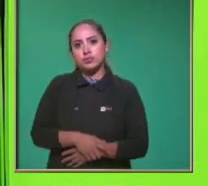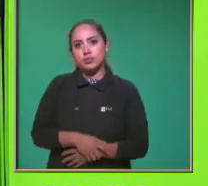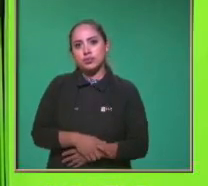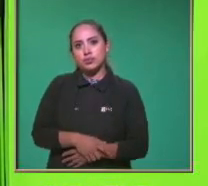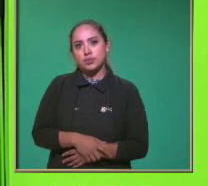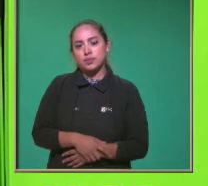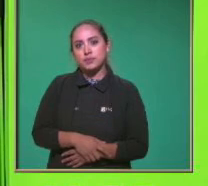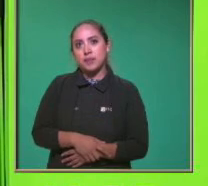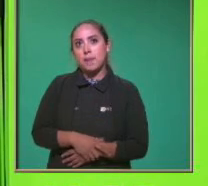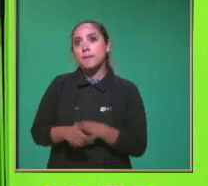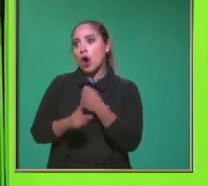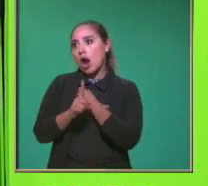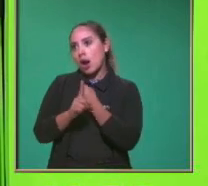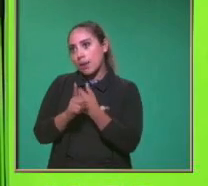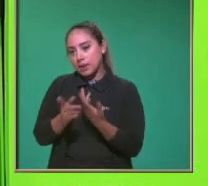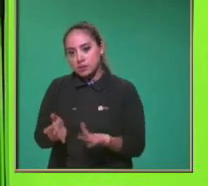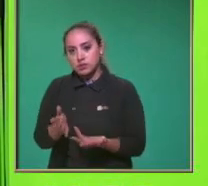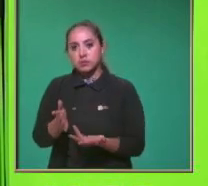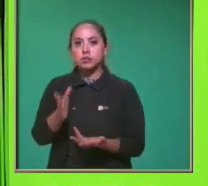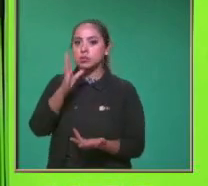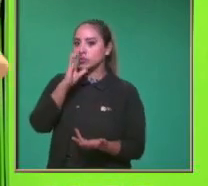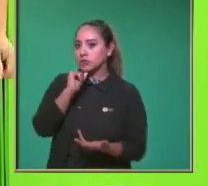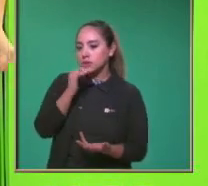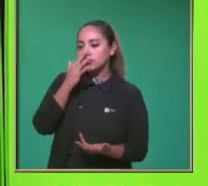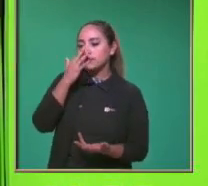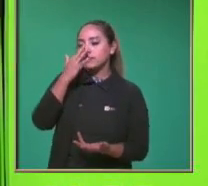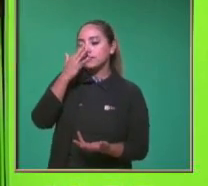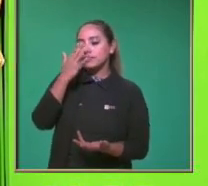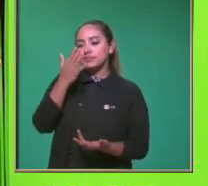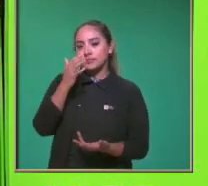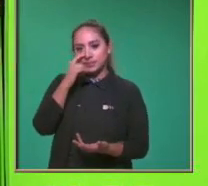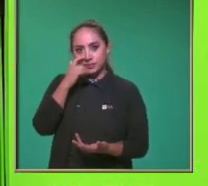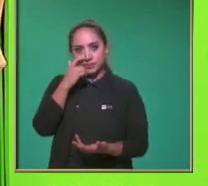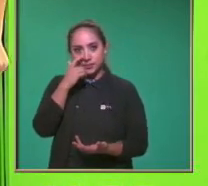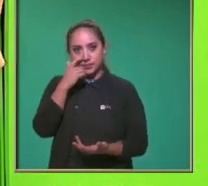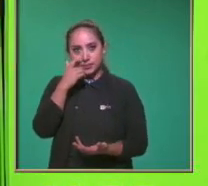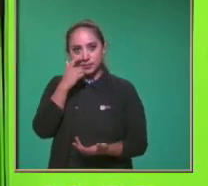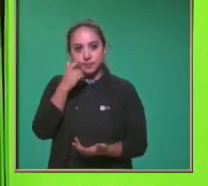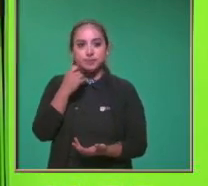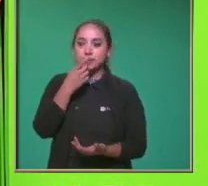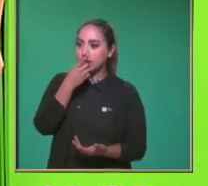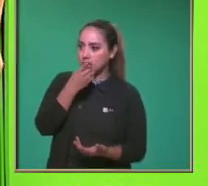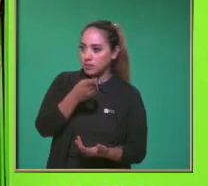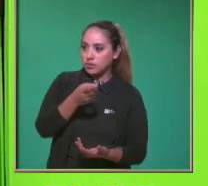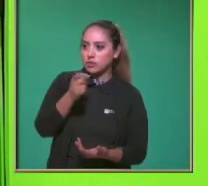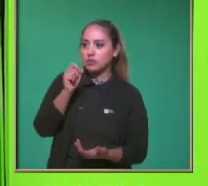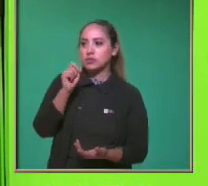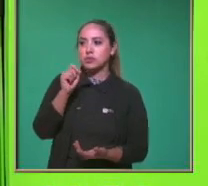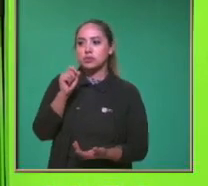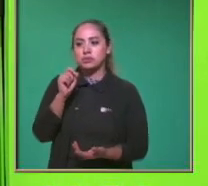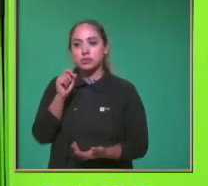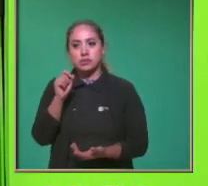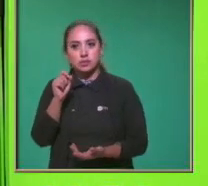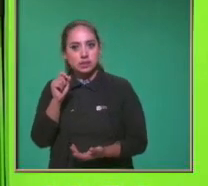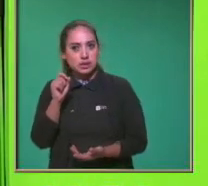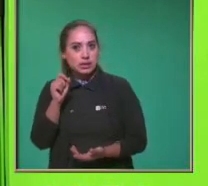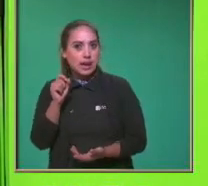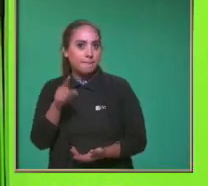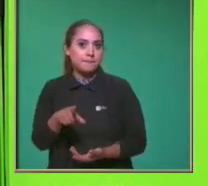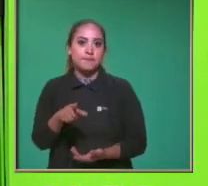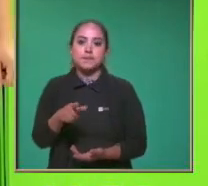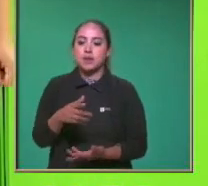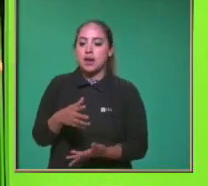tenemos problemas con este, pues no vamos a oler. Así es, y también dijimos que no oler líquidos tóxicos,